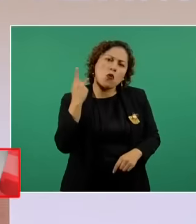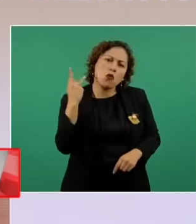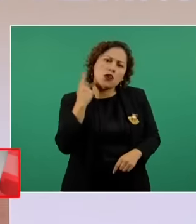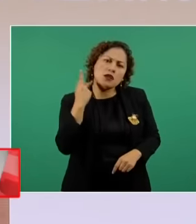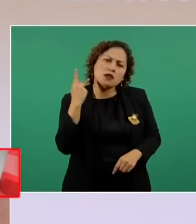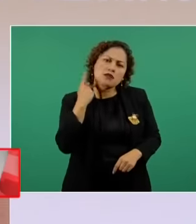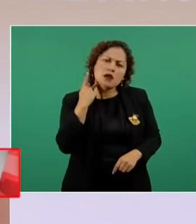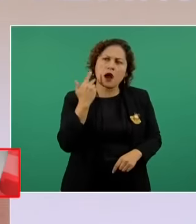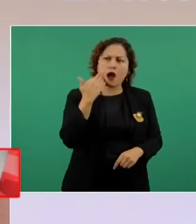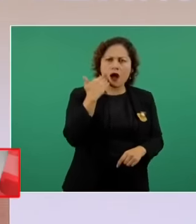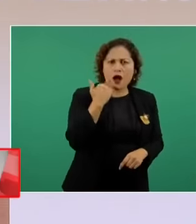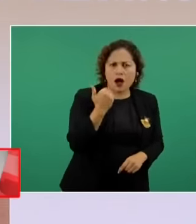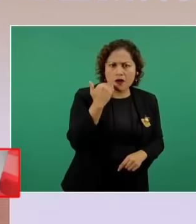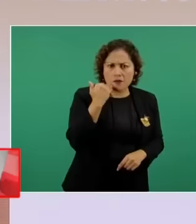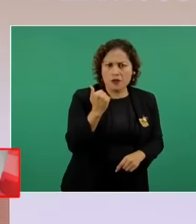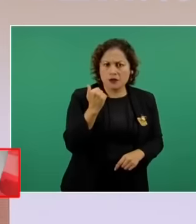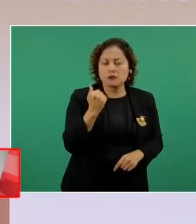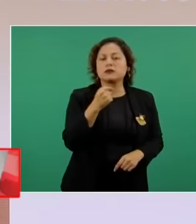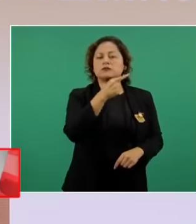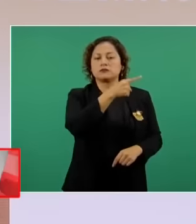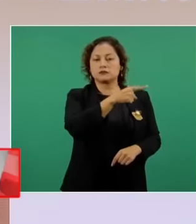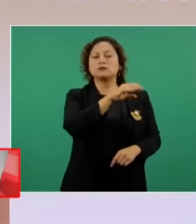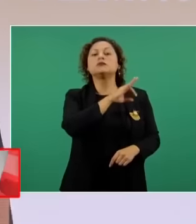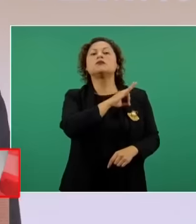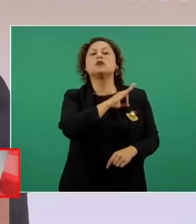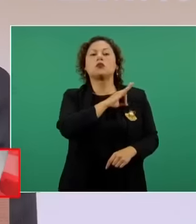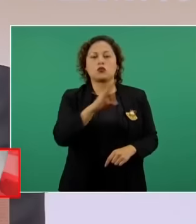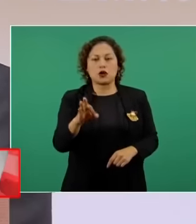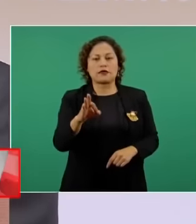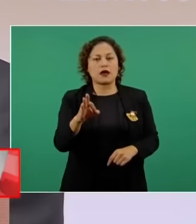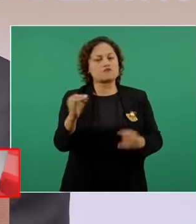actúe con esa grandeza